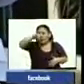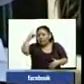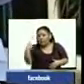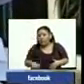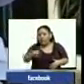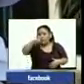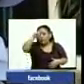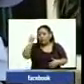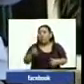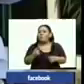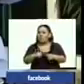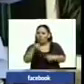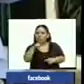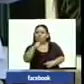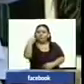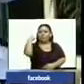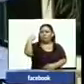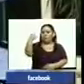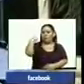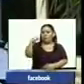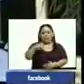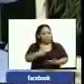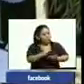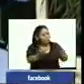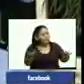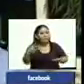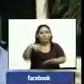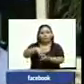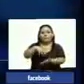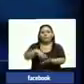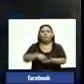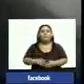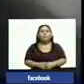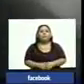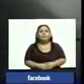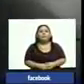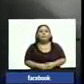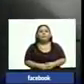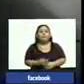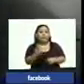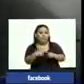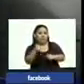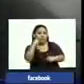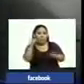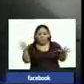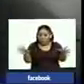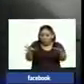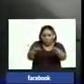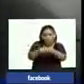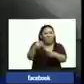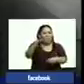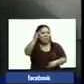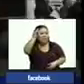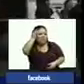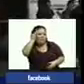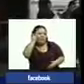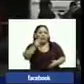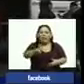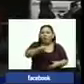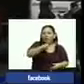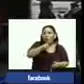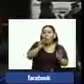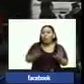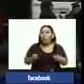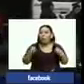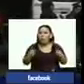más, pero vale la pena llevarle esto a la población. Pero hagamos un recuento para saber más detalles de cómo se